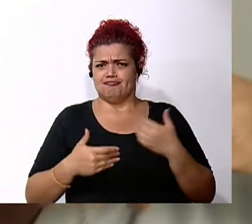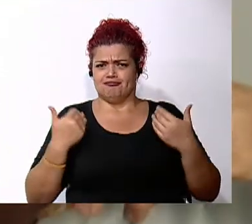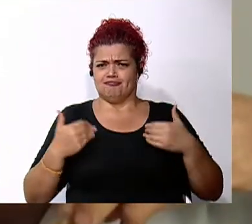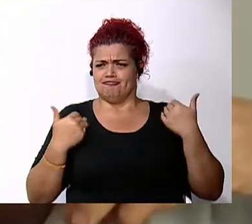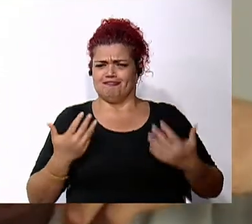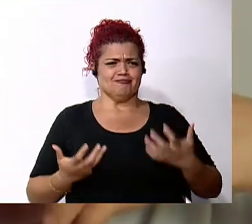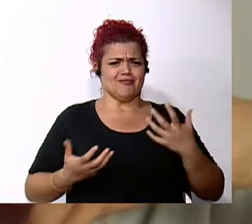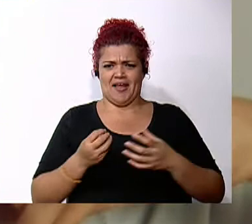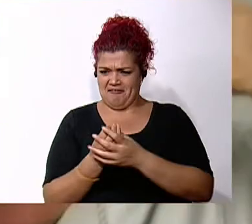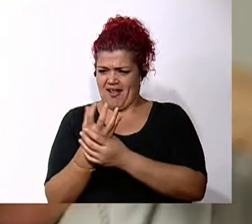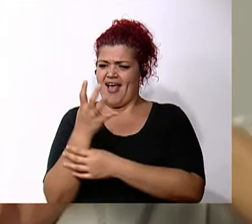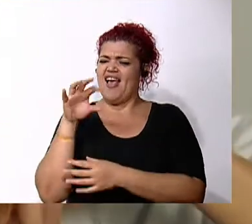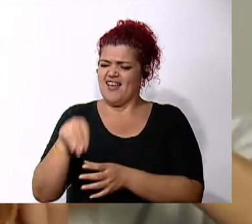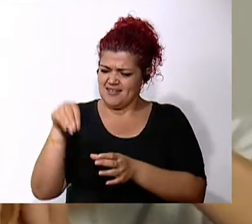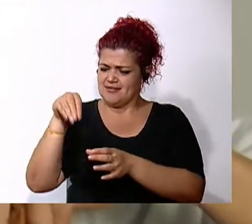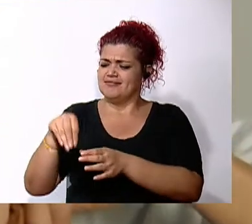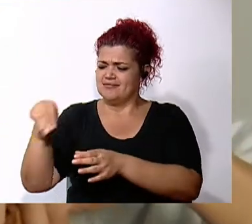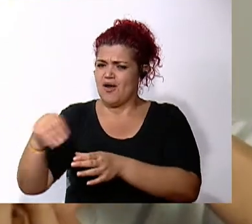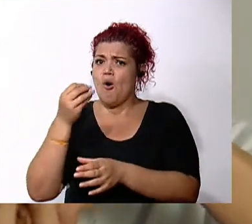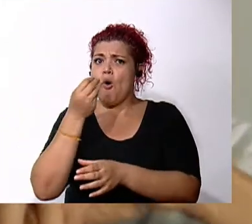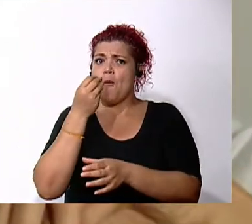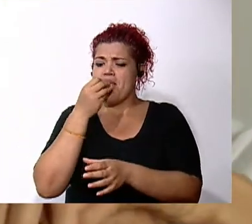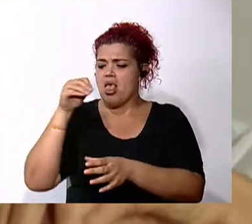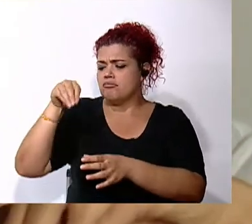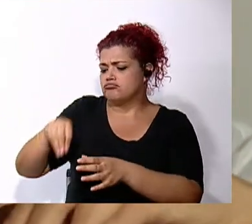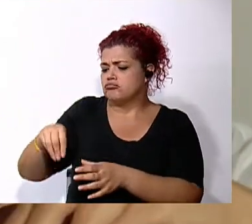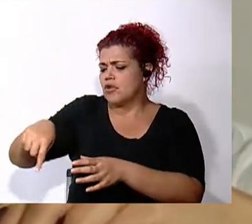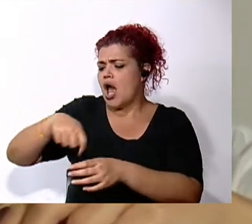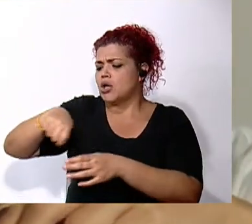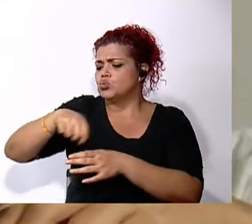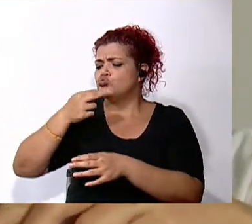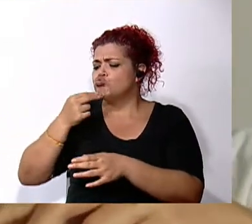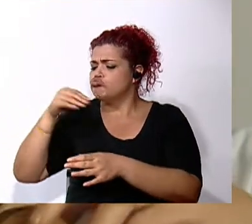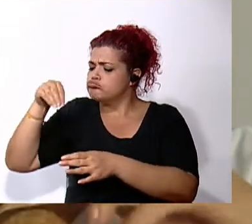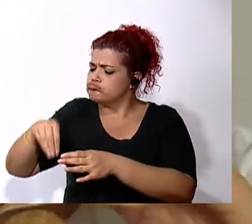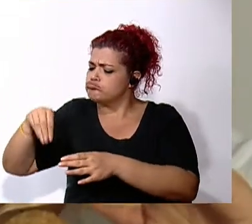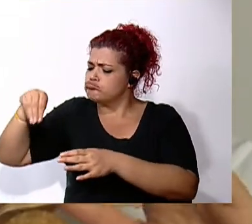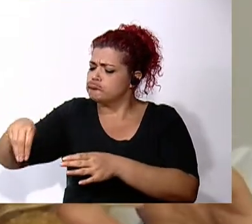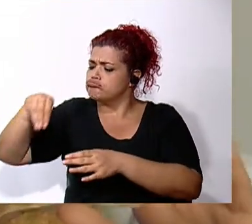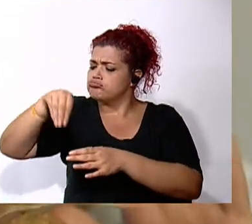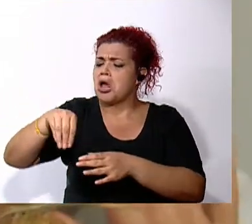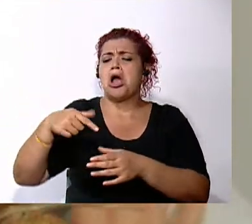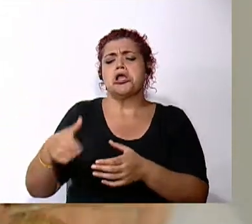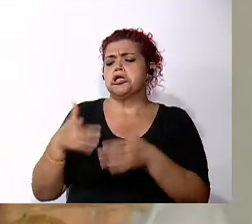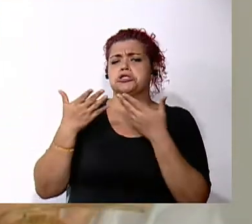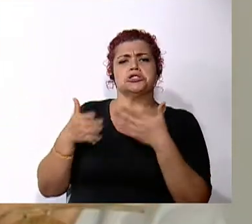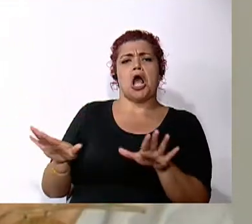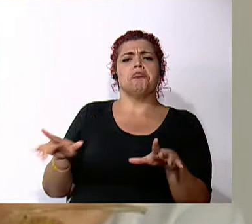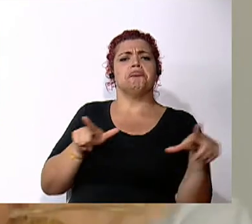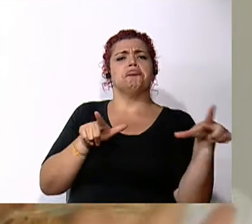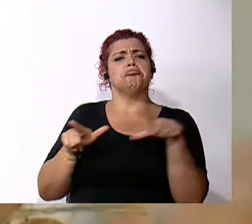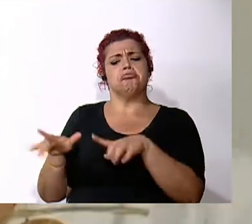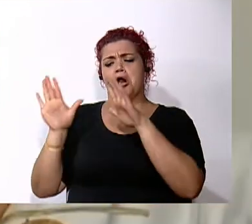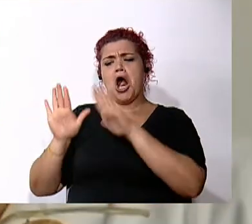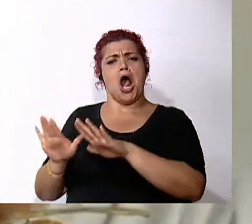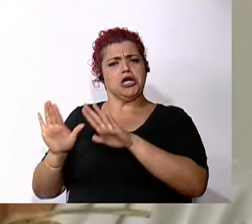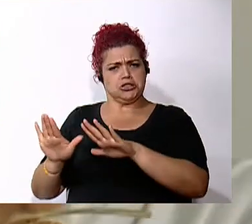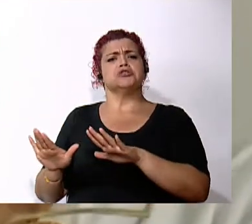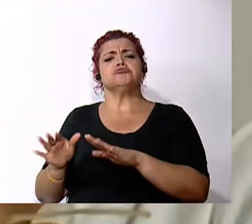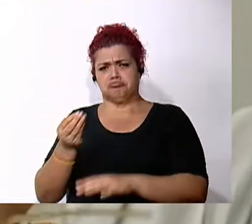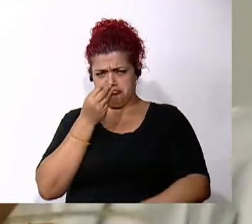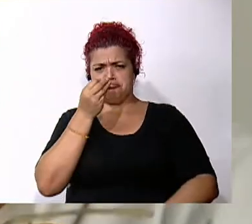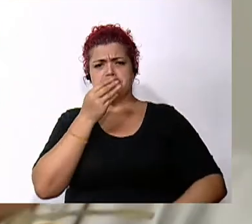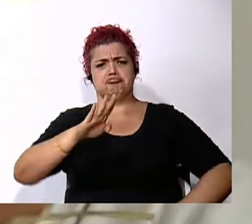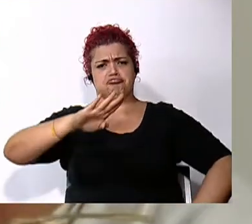vivir. Entonces, le vamos a poner los azúcares por aquí, estas galletillas. Yo creo que con esto ya tiene un menú